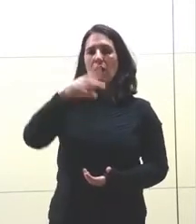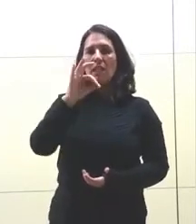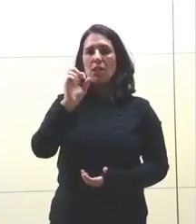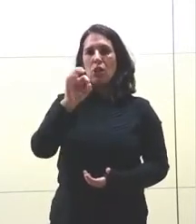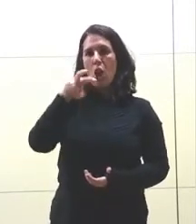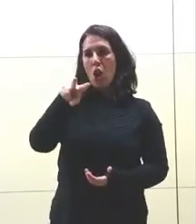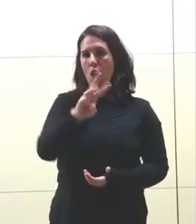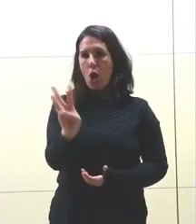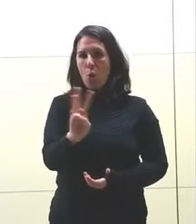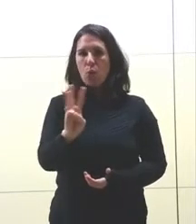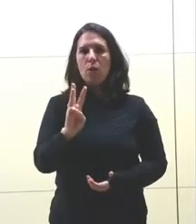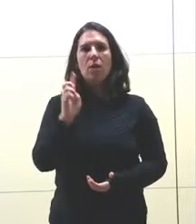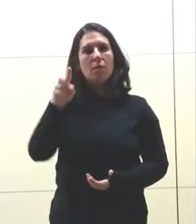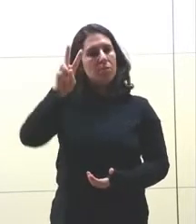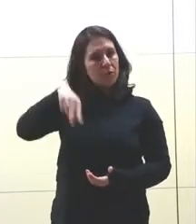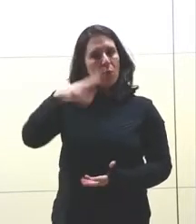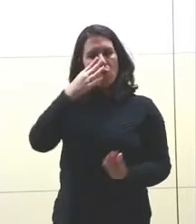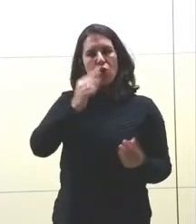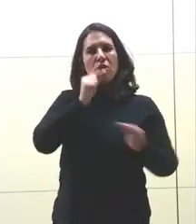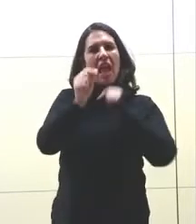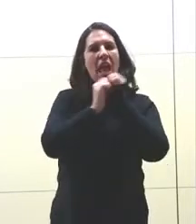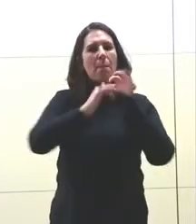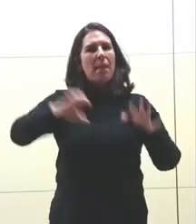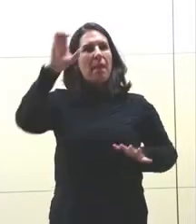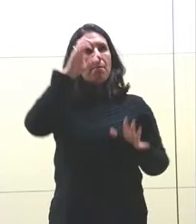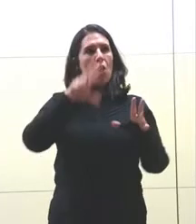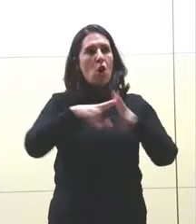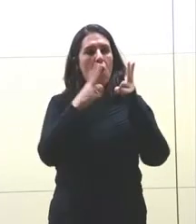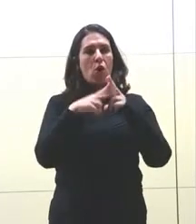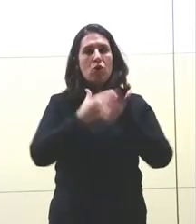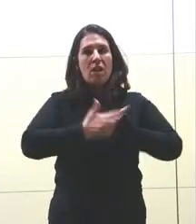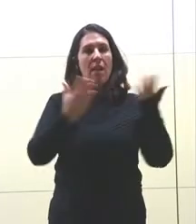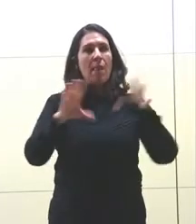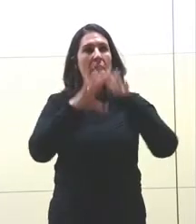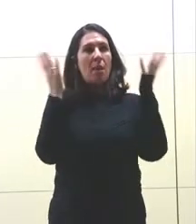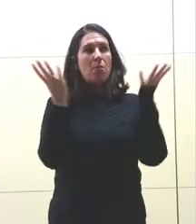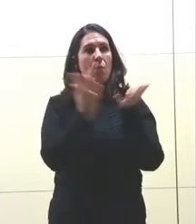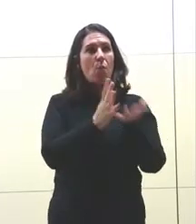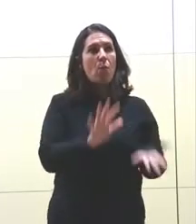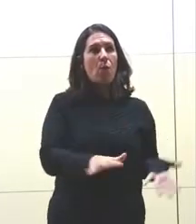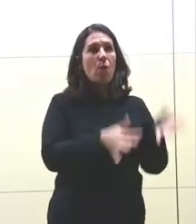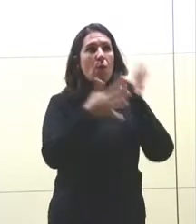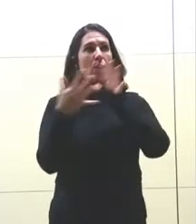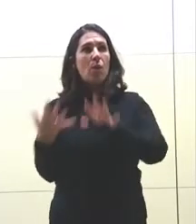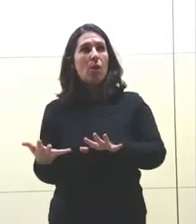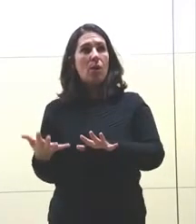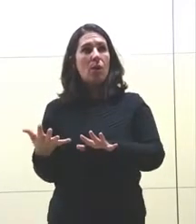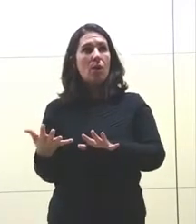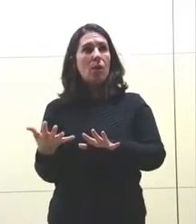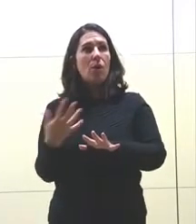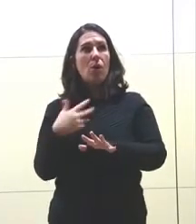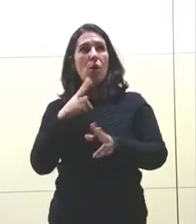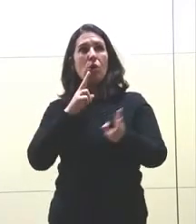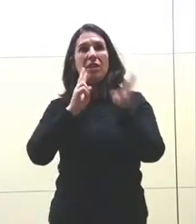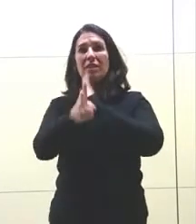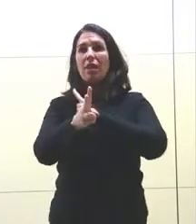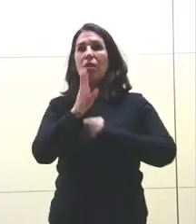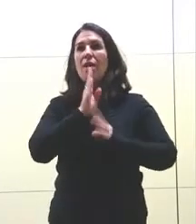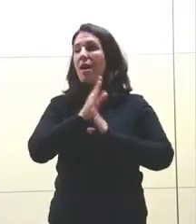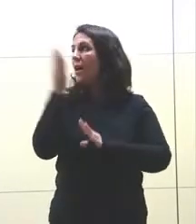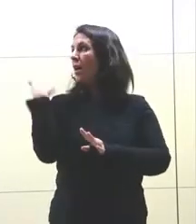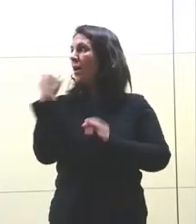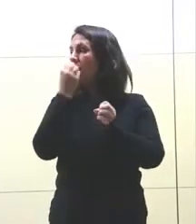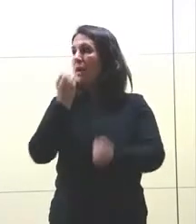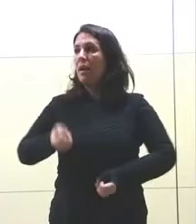redactaron muchos epidemiólogos de todo el mundo en contestación a la declaración anterior, ¿no?